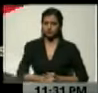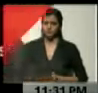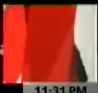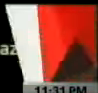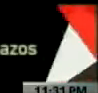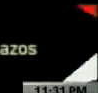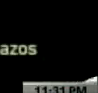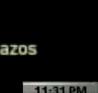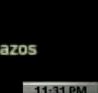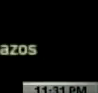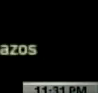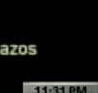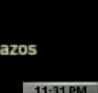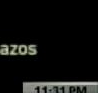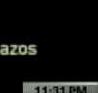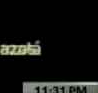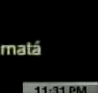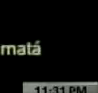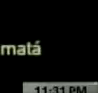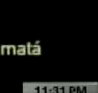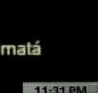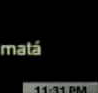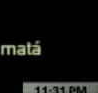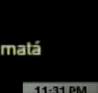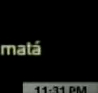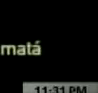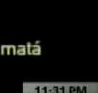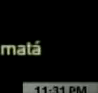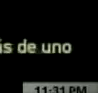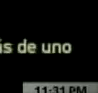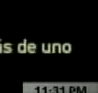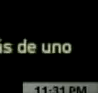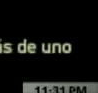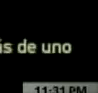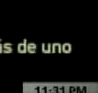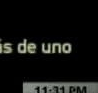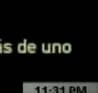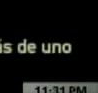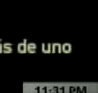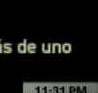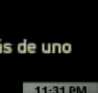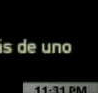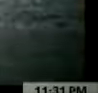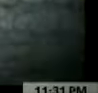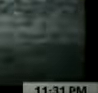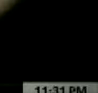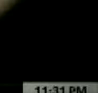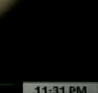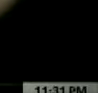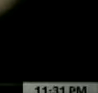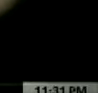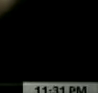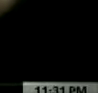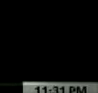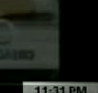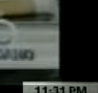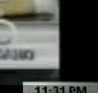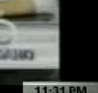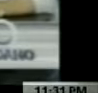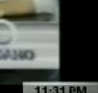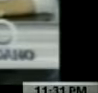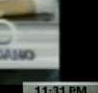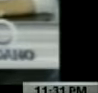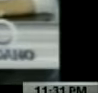jodo a tres. Tengo que caer a tiro, a coñado, de aquí para adelante me van a tener que matar, pero es que me lo dije ya por delante a más de uno. Mi profesión es